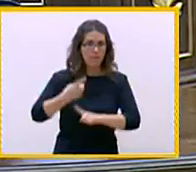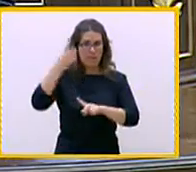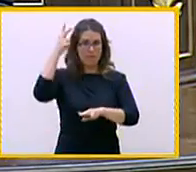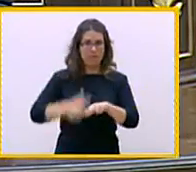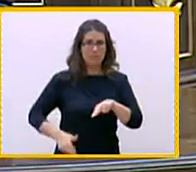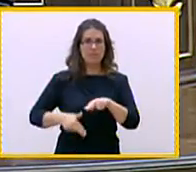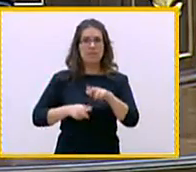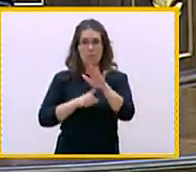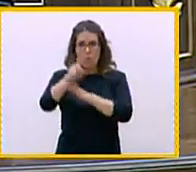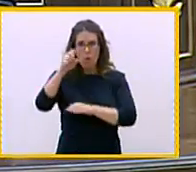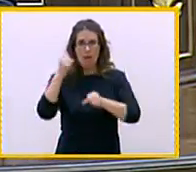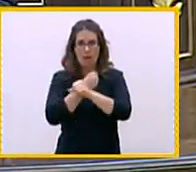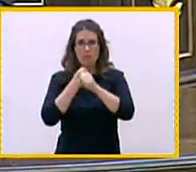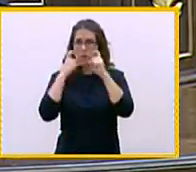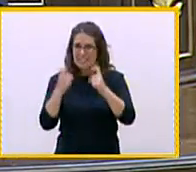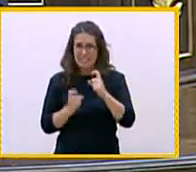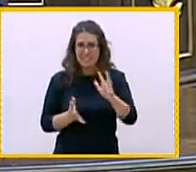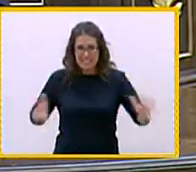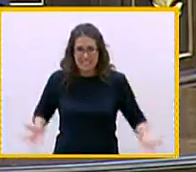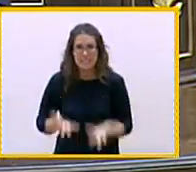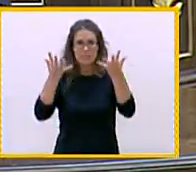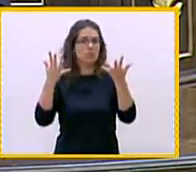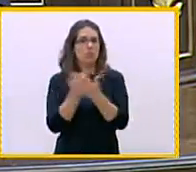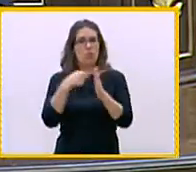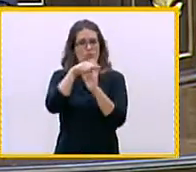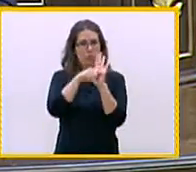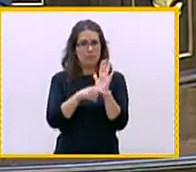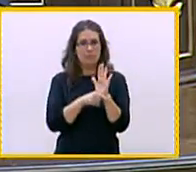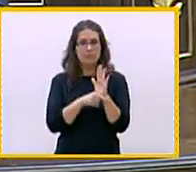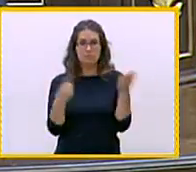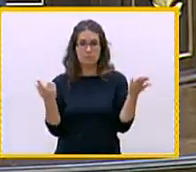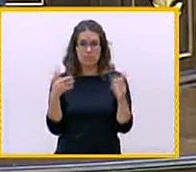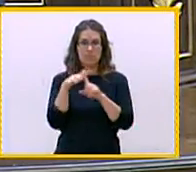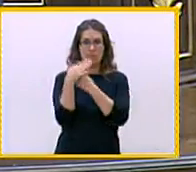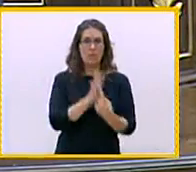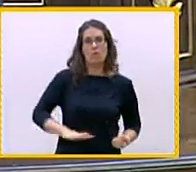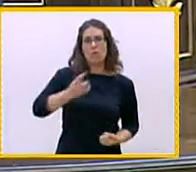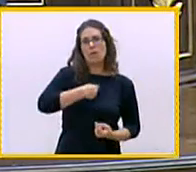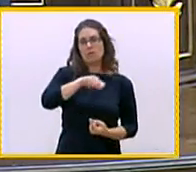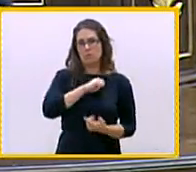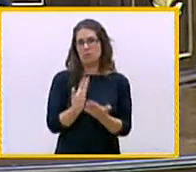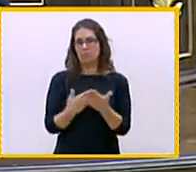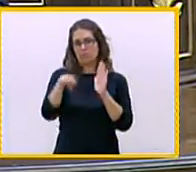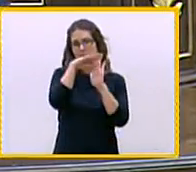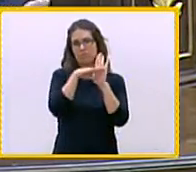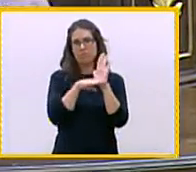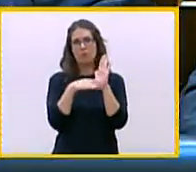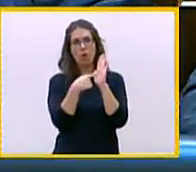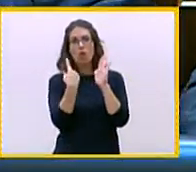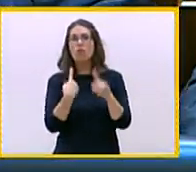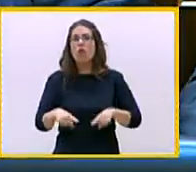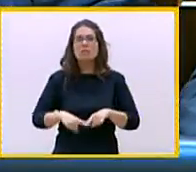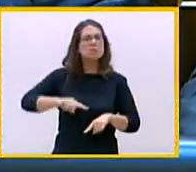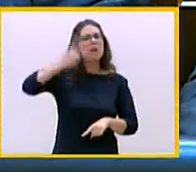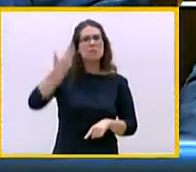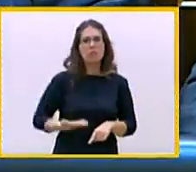de todo lo que hacemos por impulsarla. Y como el estado de la nación refleja lo que más importa y preocupa a los ciudadanos, mi intervención se